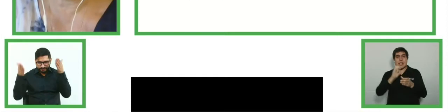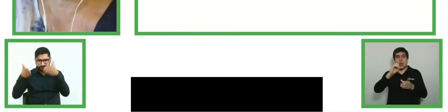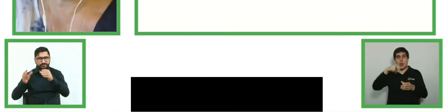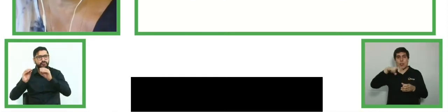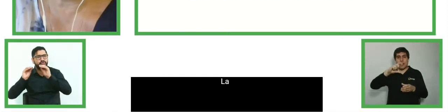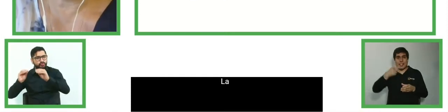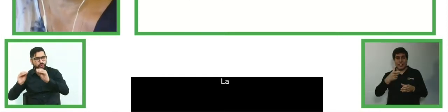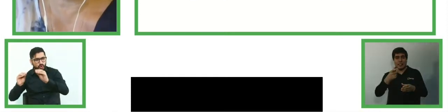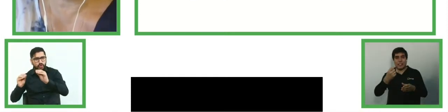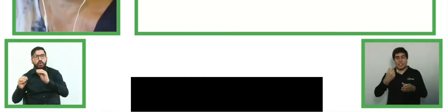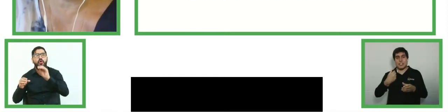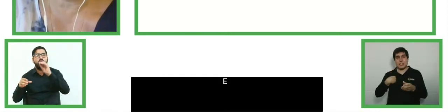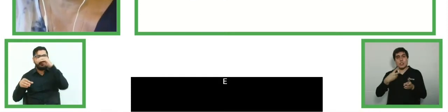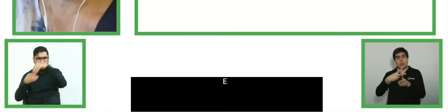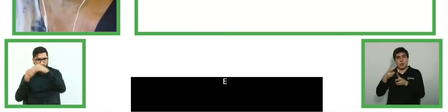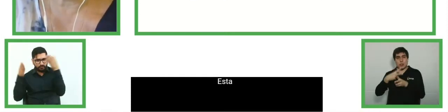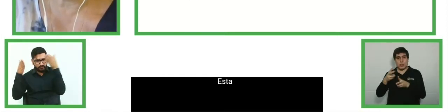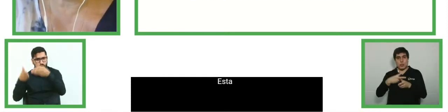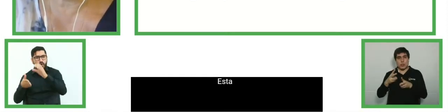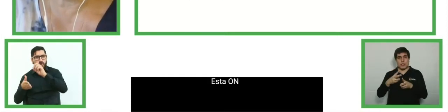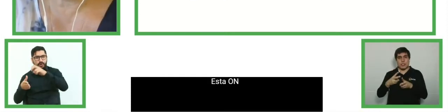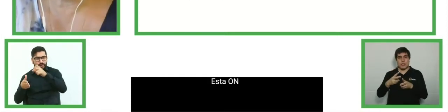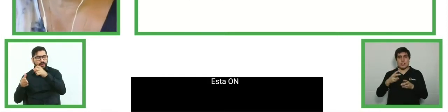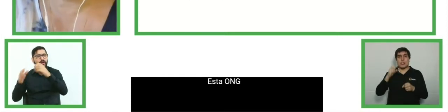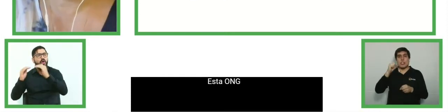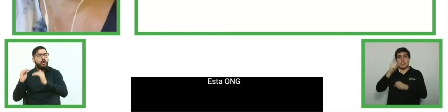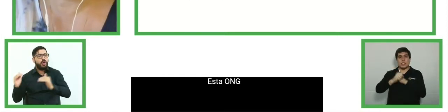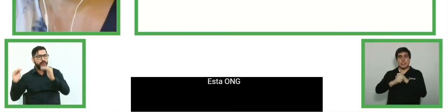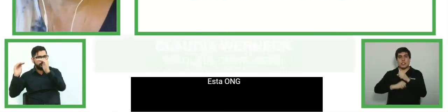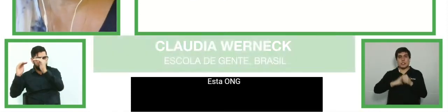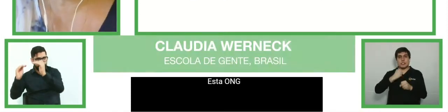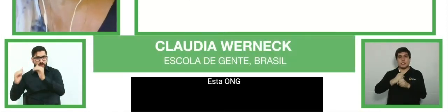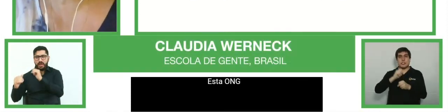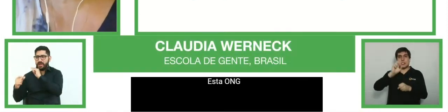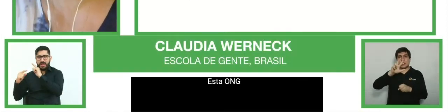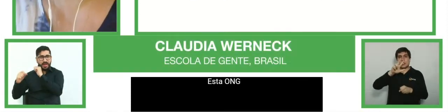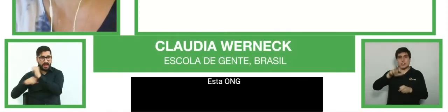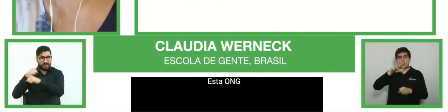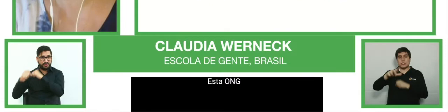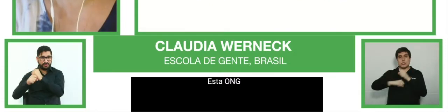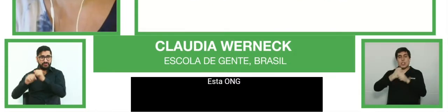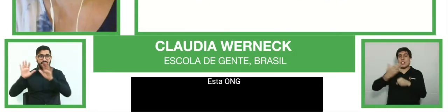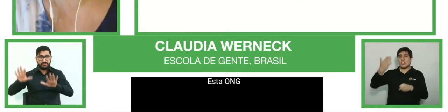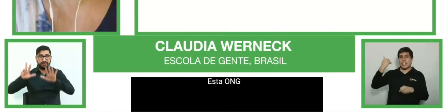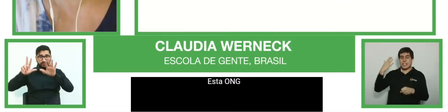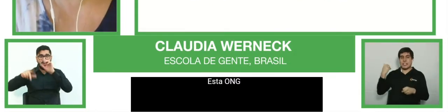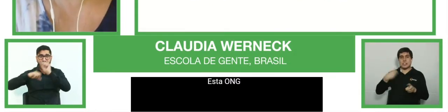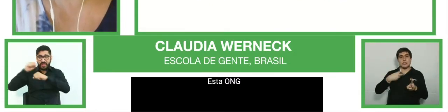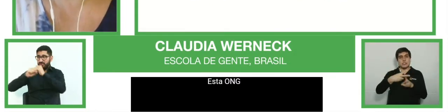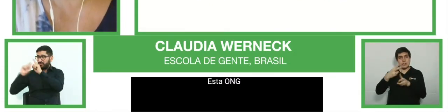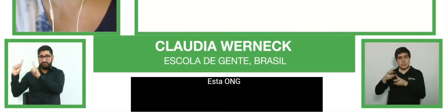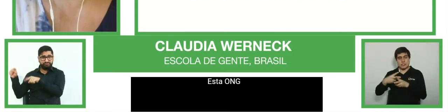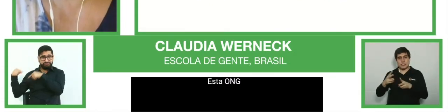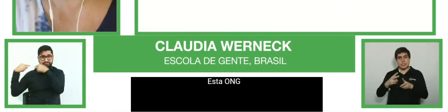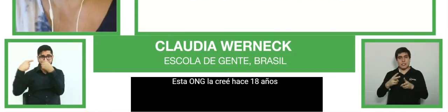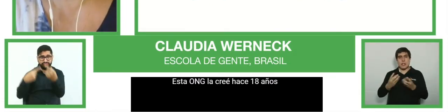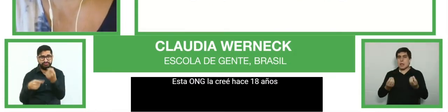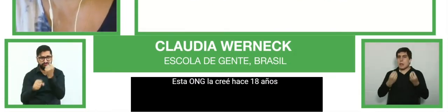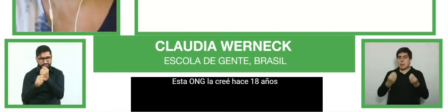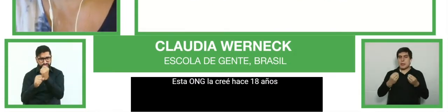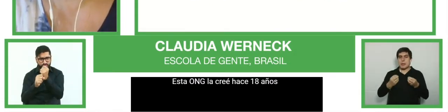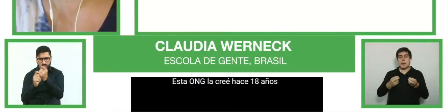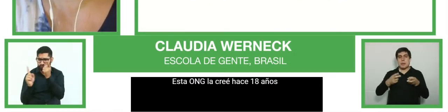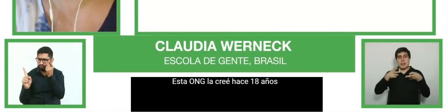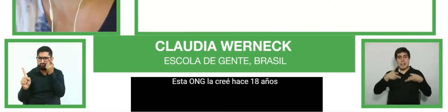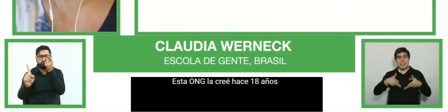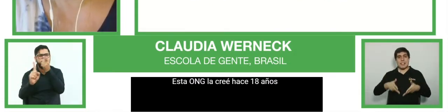que yo creé hace 18 años. Nuestra estrategia para garantizar los derechos humanos